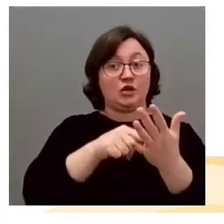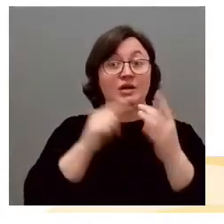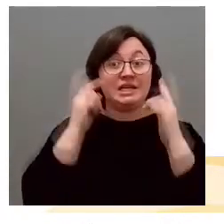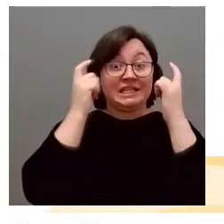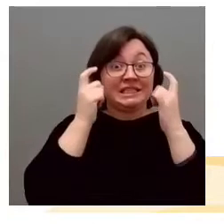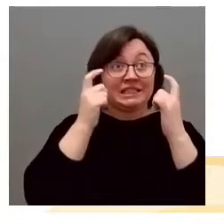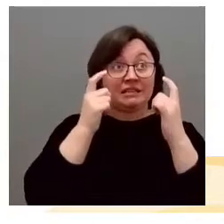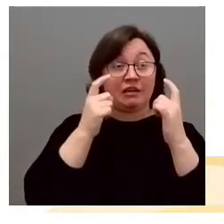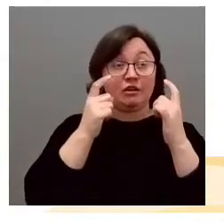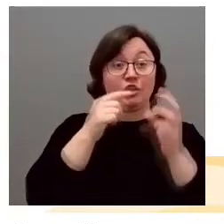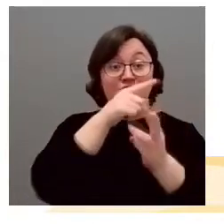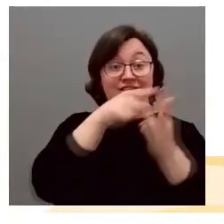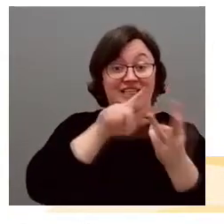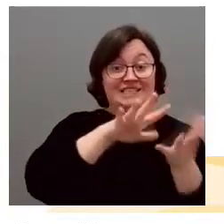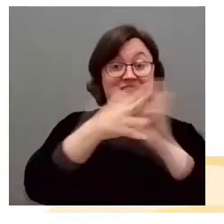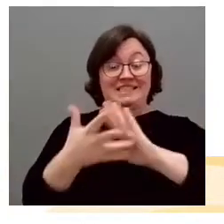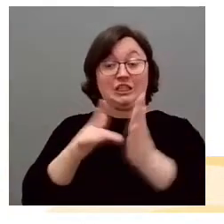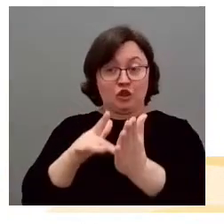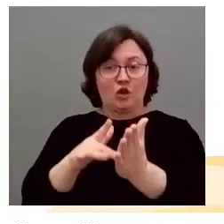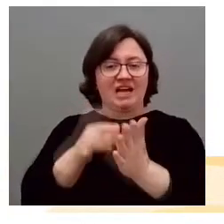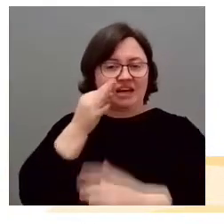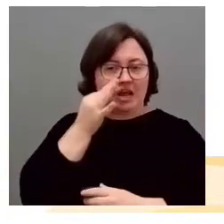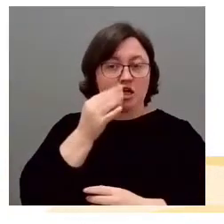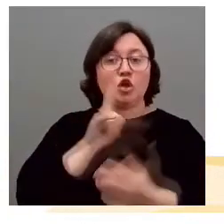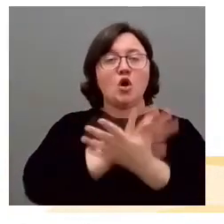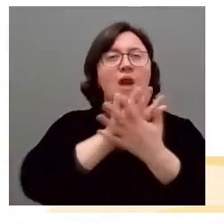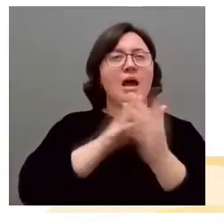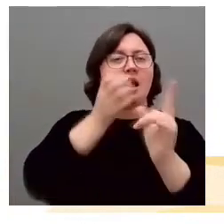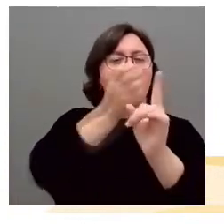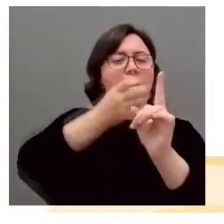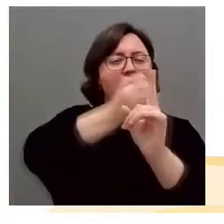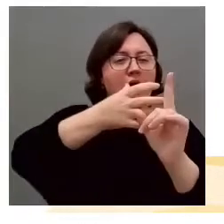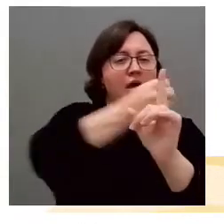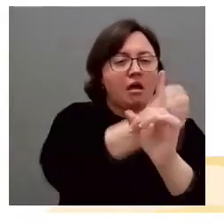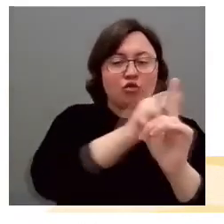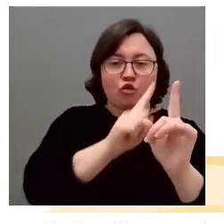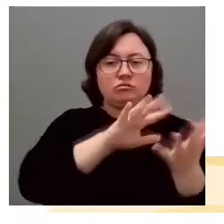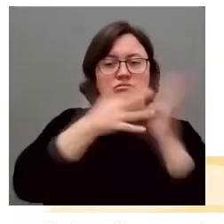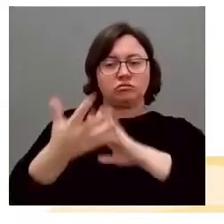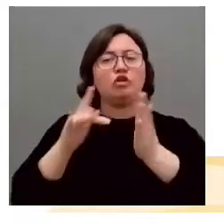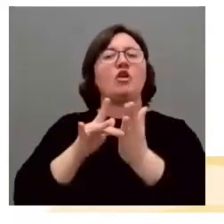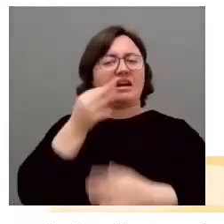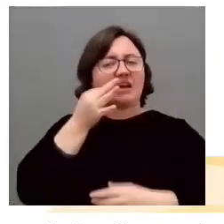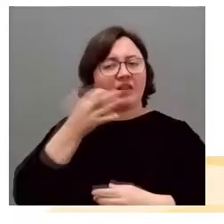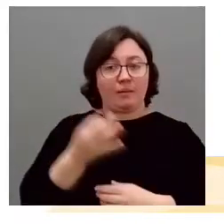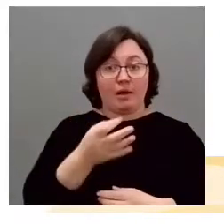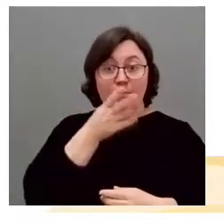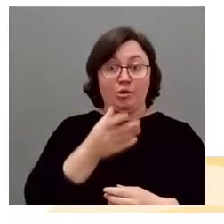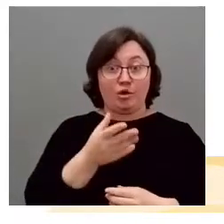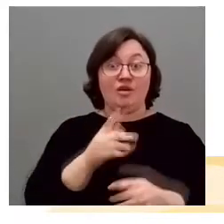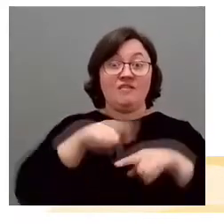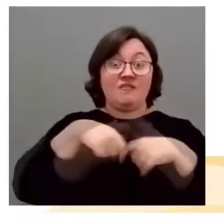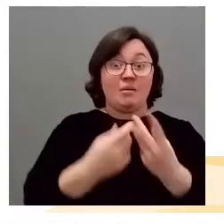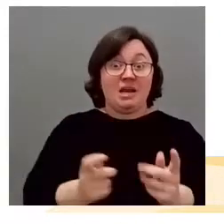que esto no se quede solo ahí, que no sea una utopía, que sea una realidad, porque nos hubiera servido muy bien esto a las